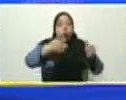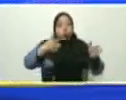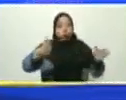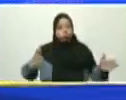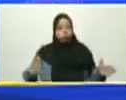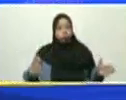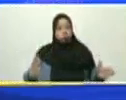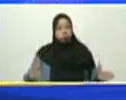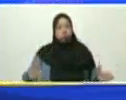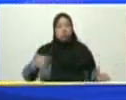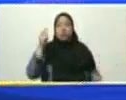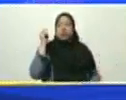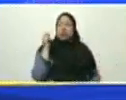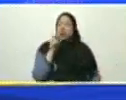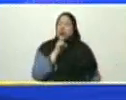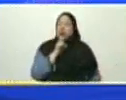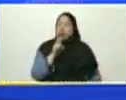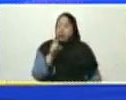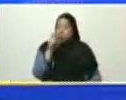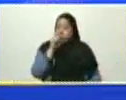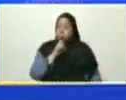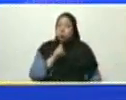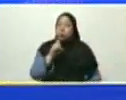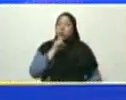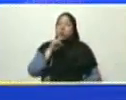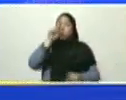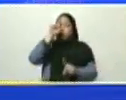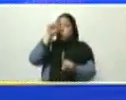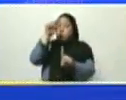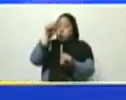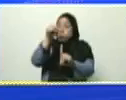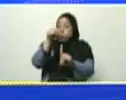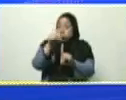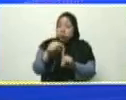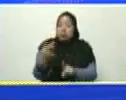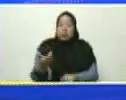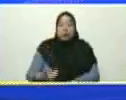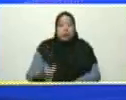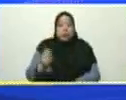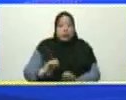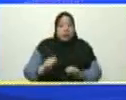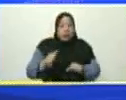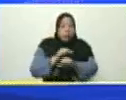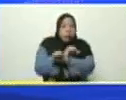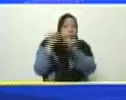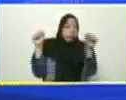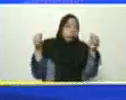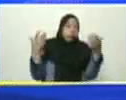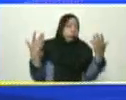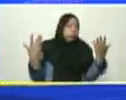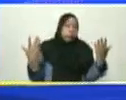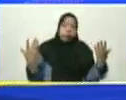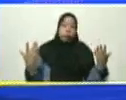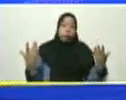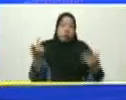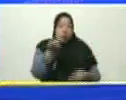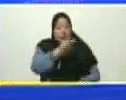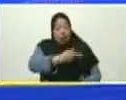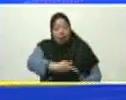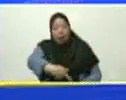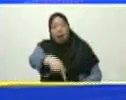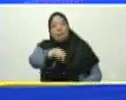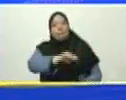tarea que para algunos en un principio parecía imposible, desprendernos de